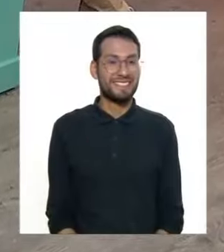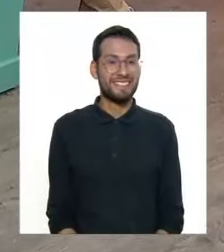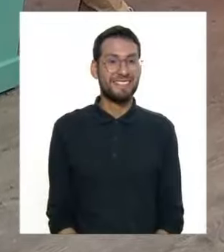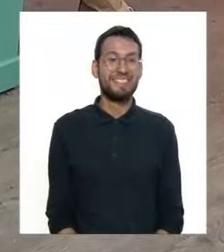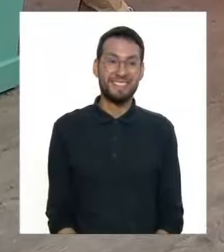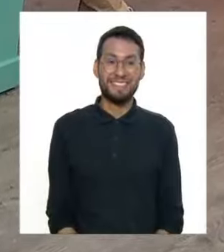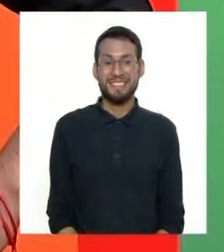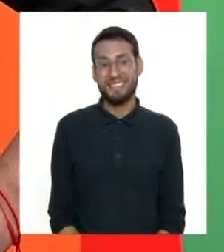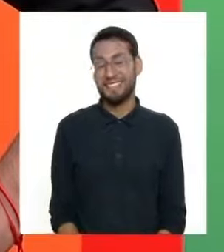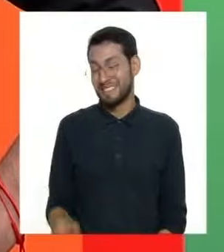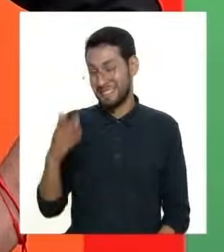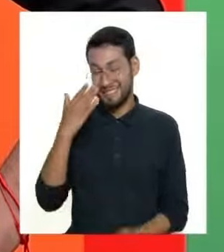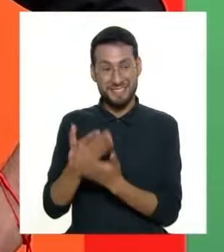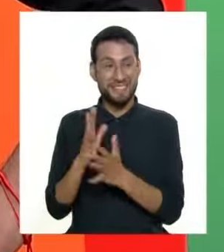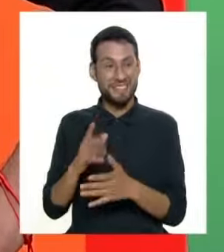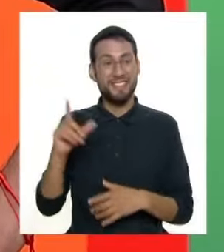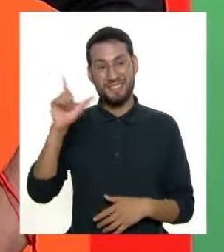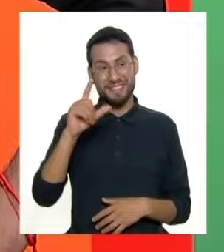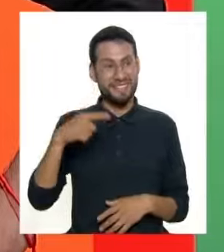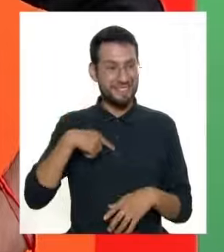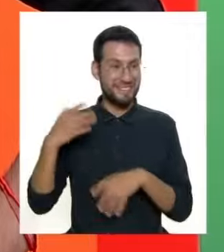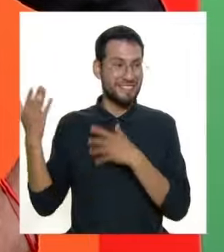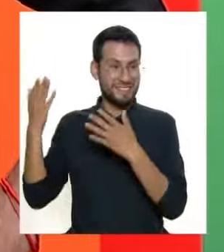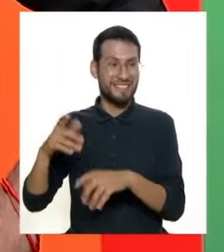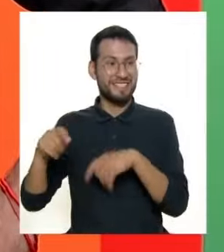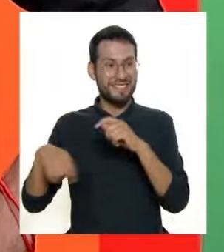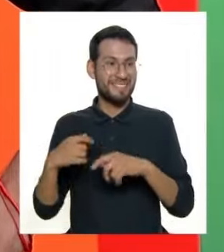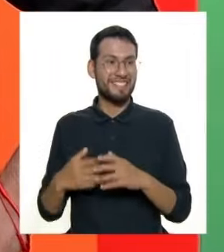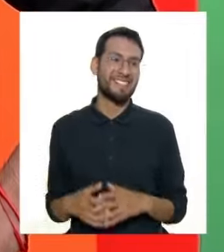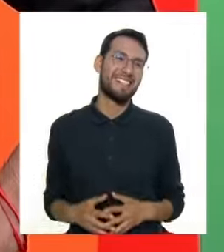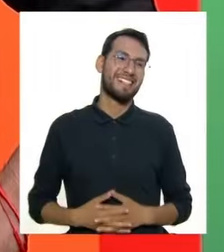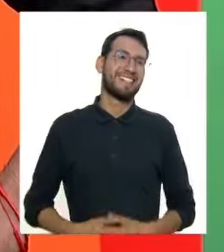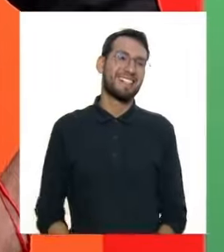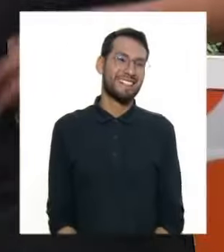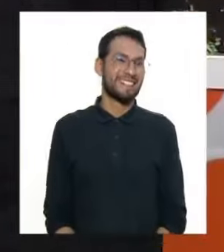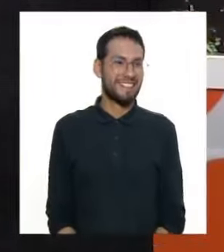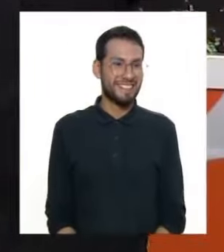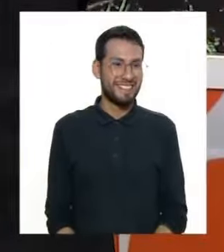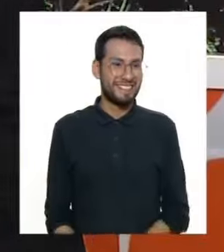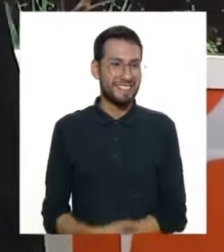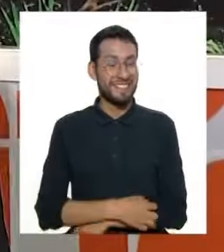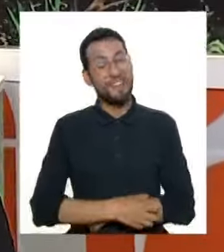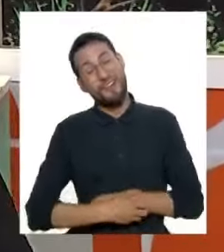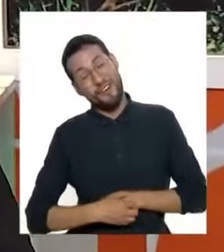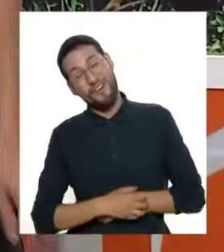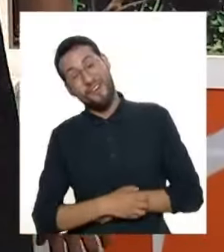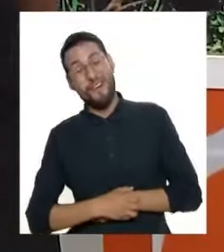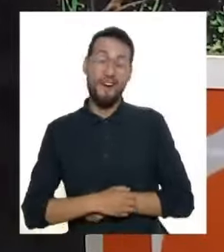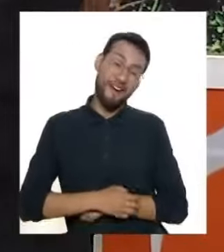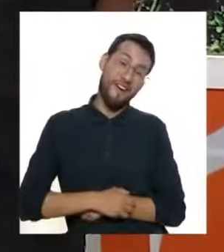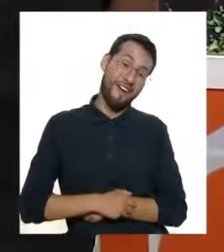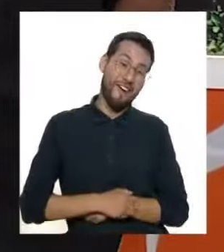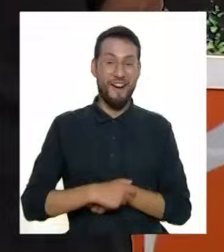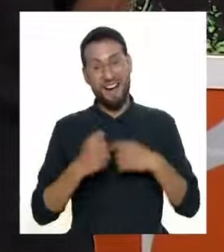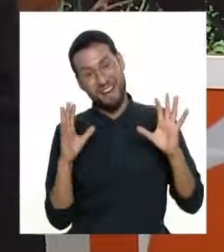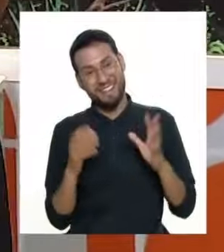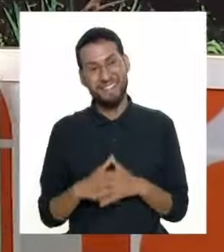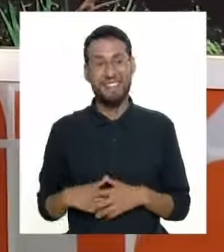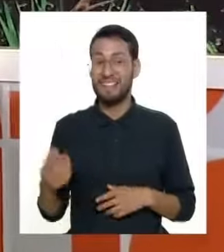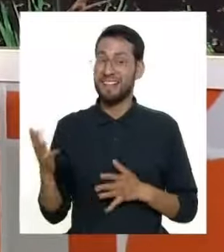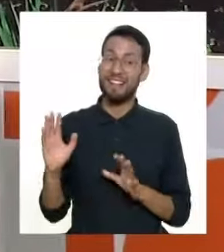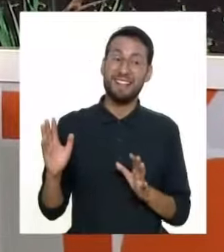Claro. Ustedes no han probado ya... El lunes voy a traer... ¿A qué no se invitó a almorzar hoy? ¡Qué pena! A mí se me invitó a almorzar. Sí, Tommy ha